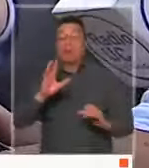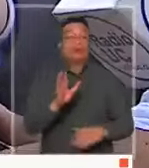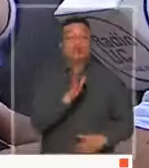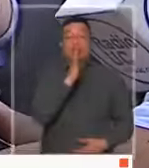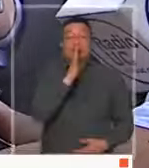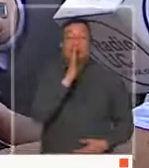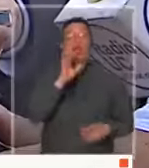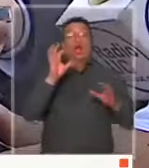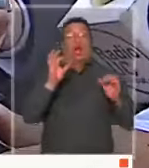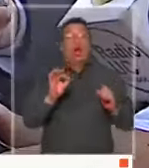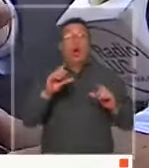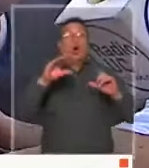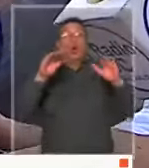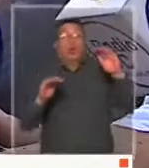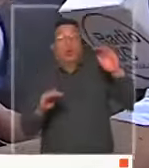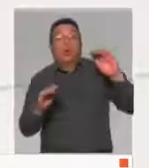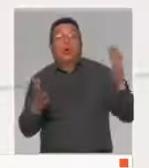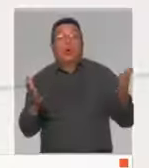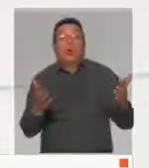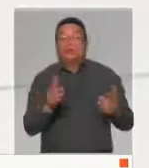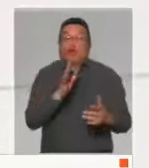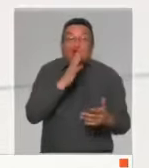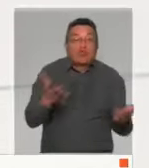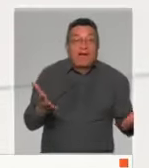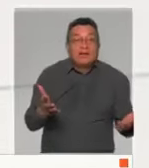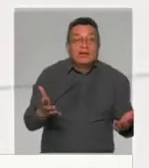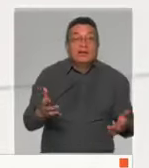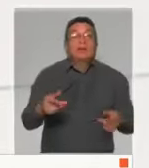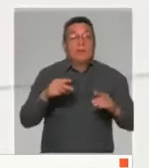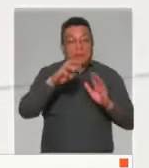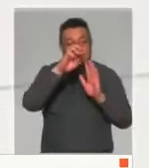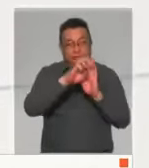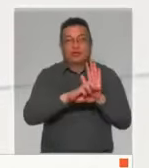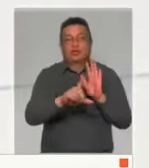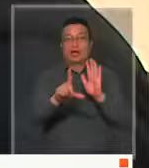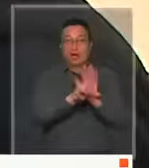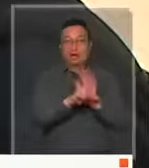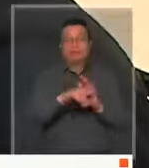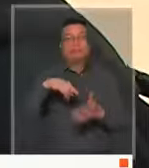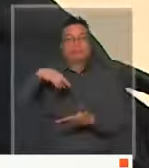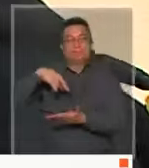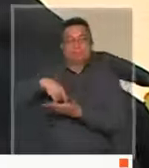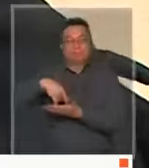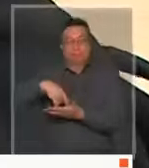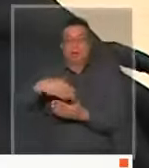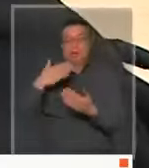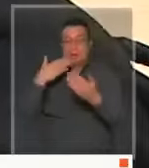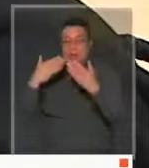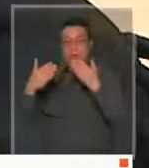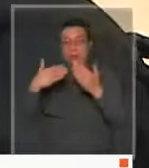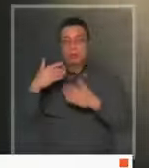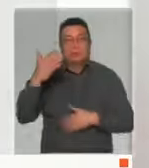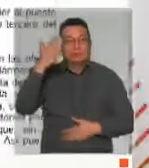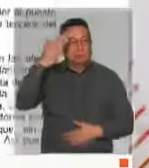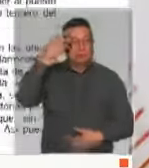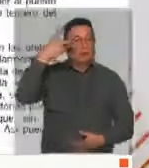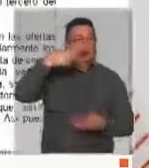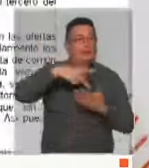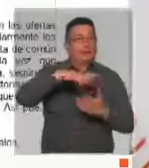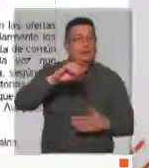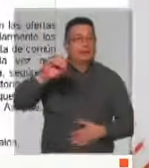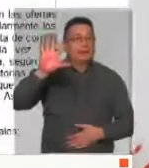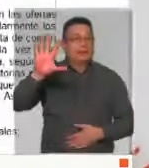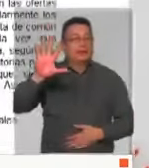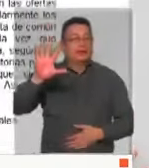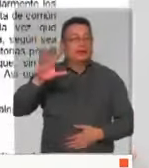o se tiró para abajo y pidió menos. El proyecto de ley se discutirá en el Senado y nos trae a la memoria el año 2005, cuando